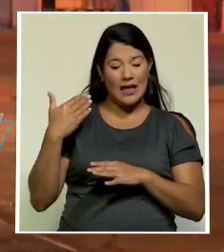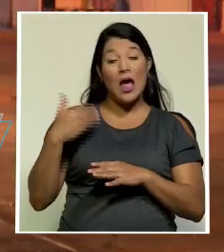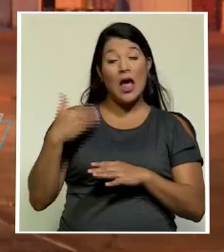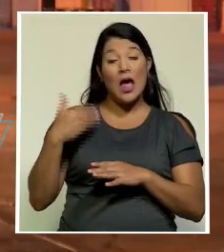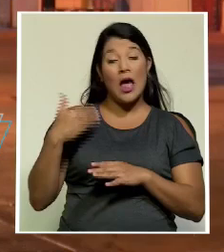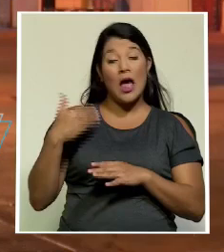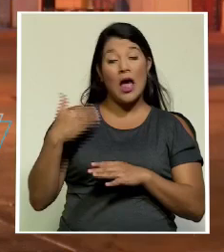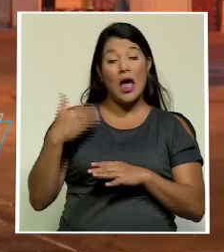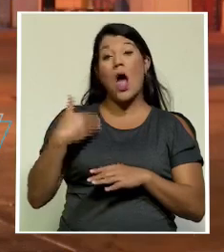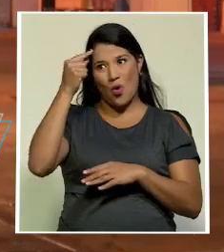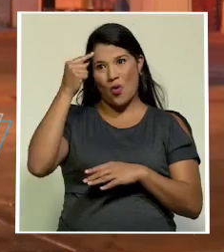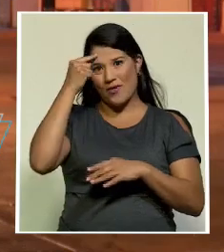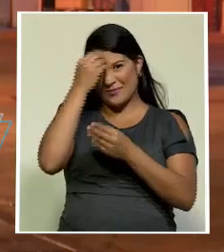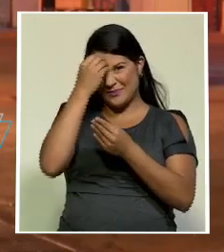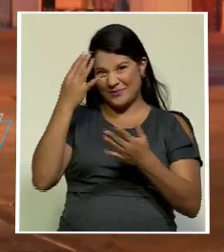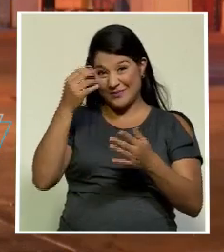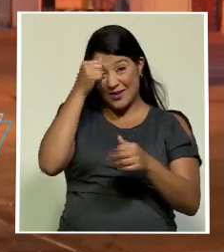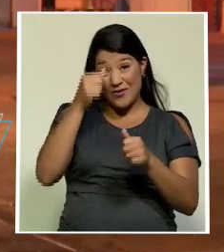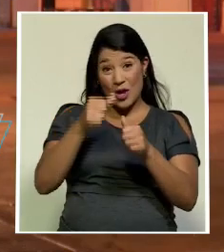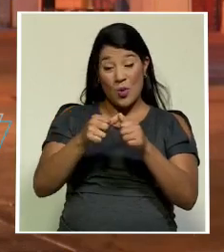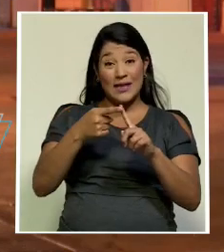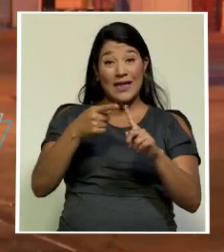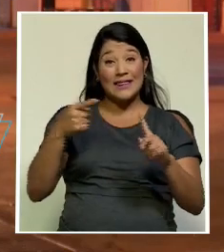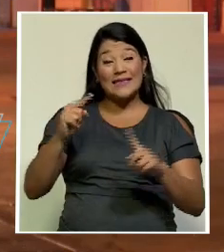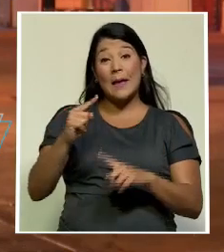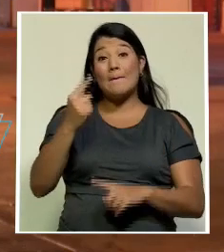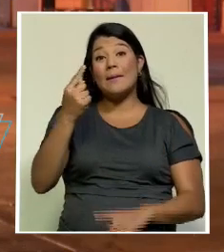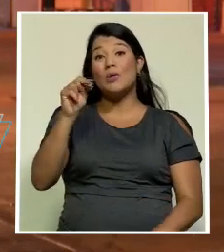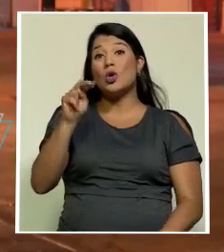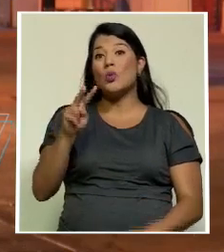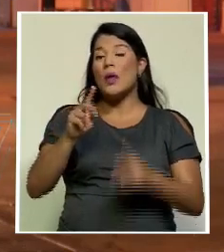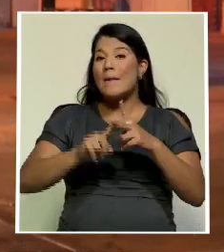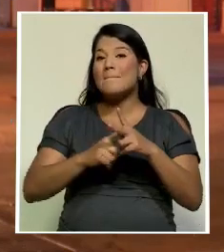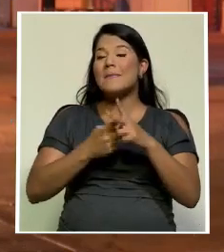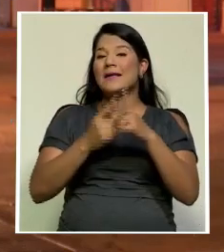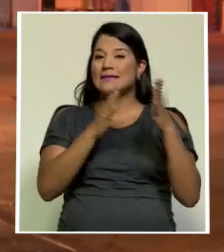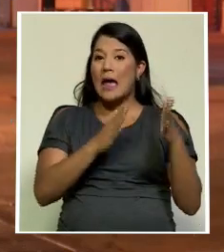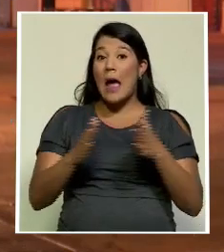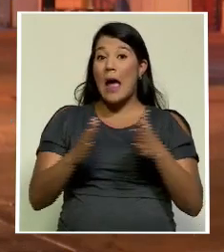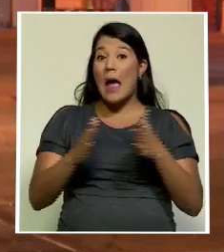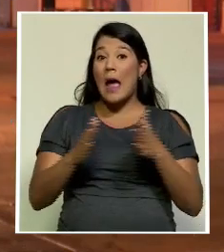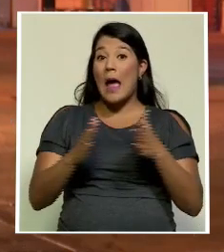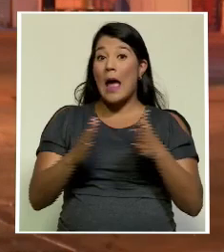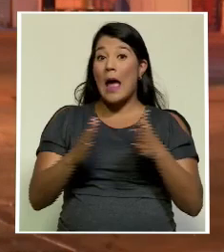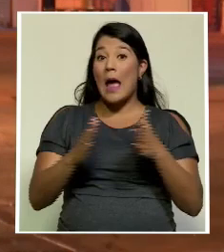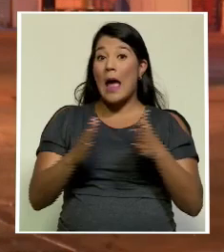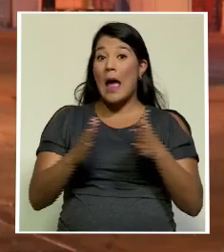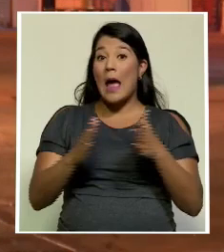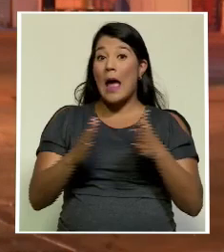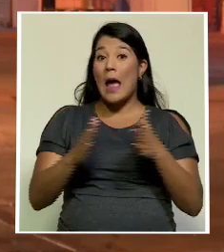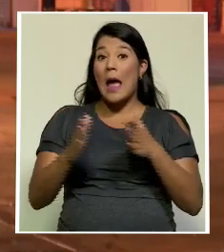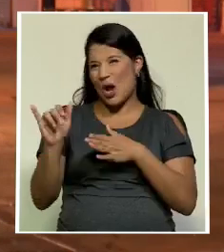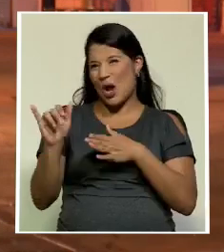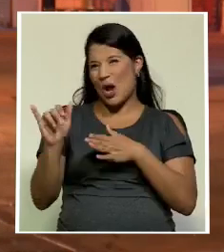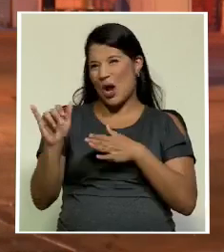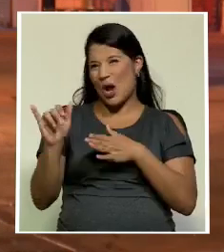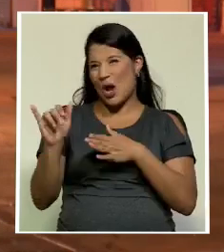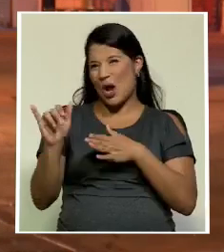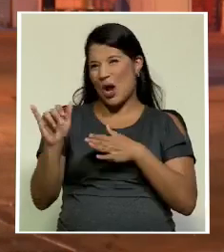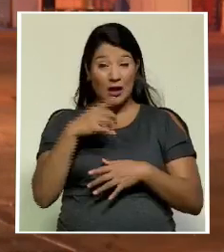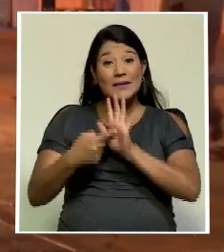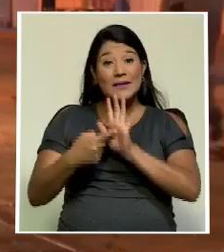Recordemos que el 1 de diciembre va a empezar un plan piloto, por llamarlo de alguna manera, de